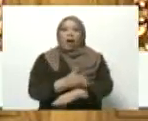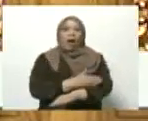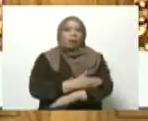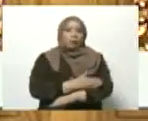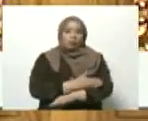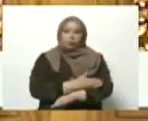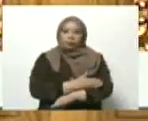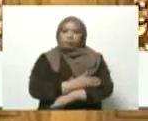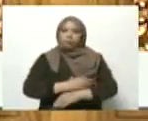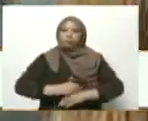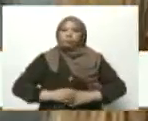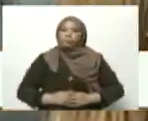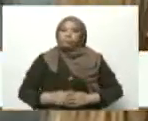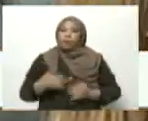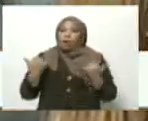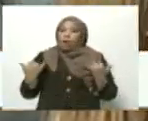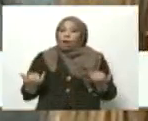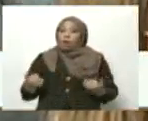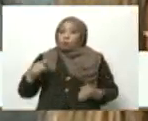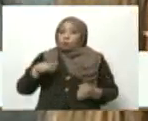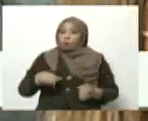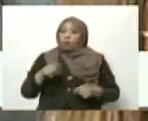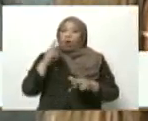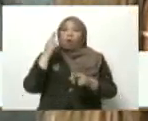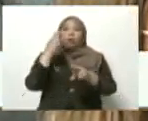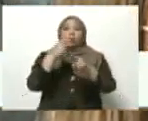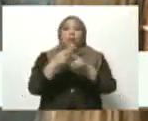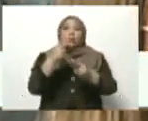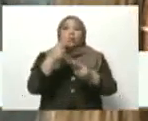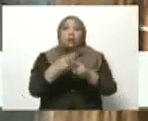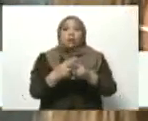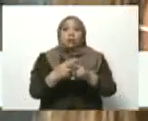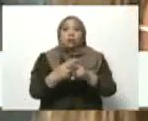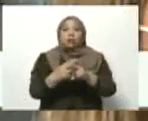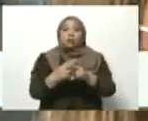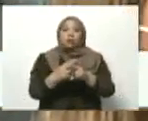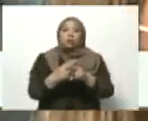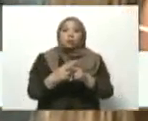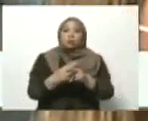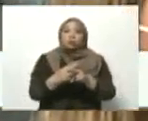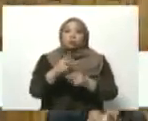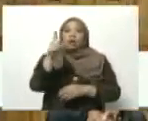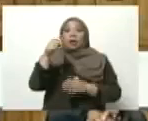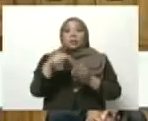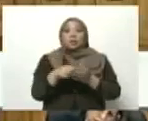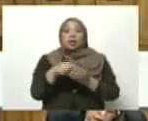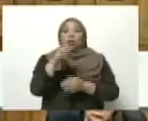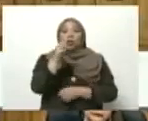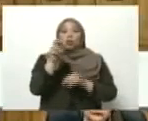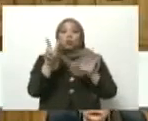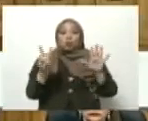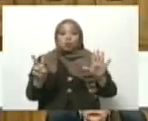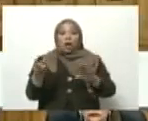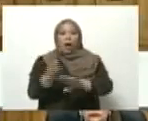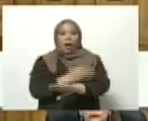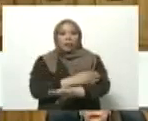Lo más grave que hemos visto nosotros es como en 1902, hace ya 120 años exactamente,